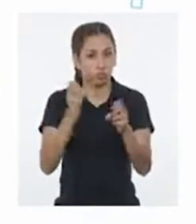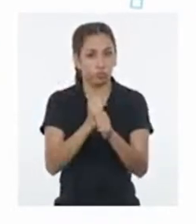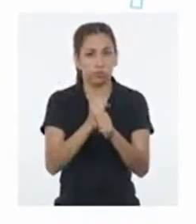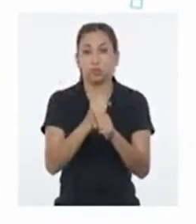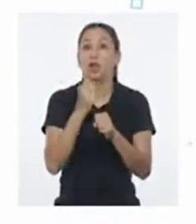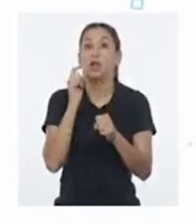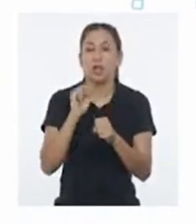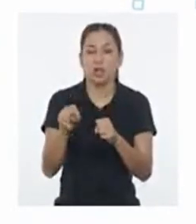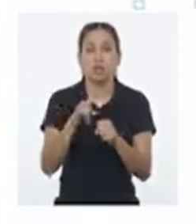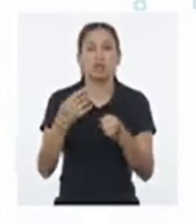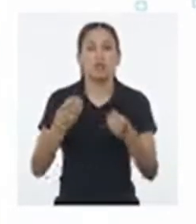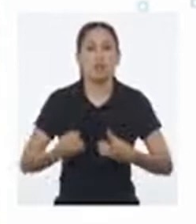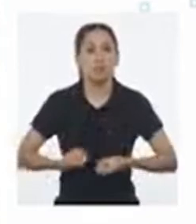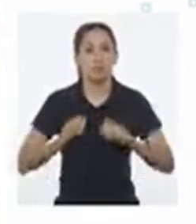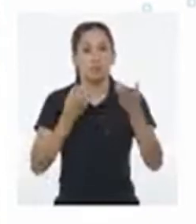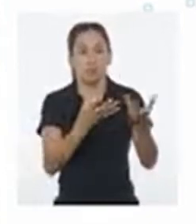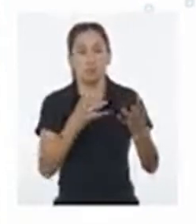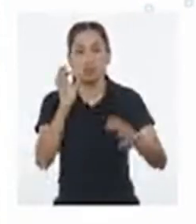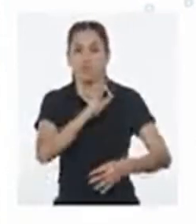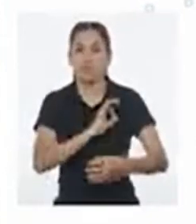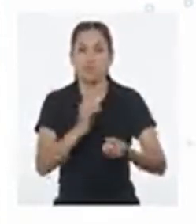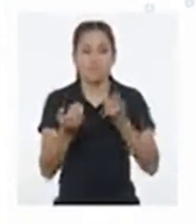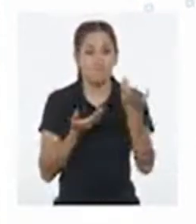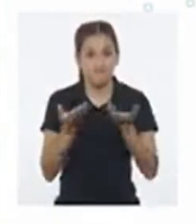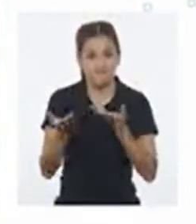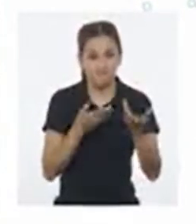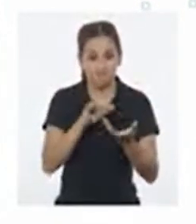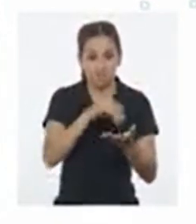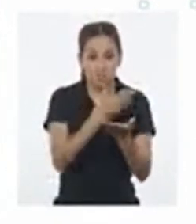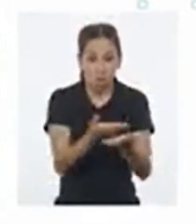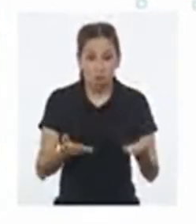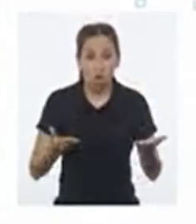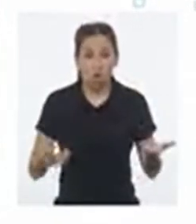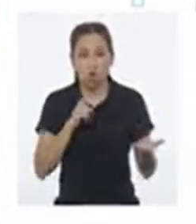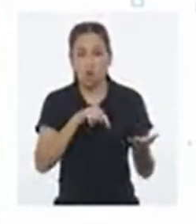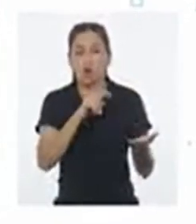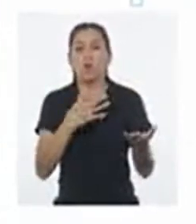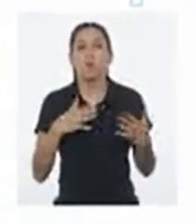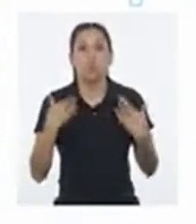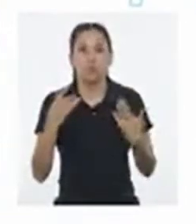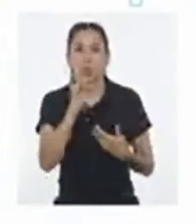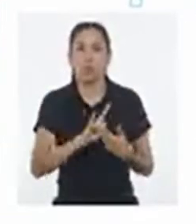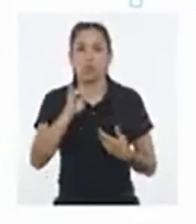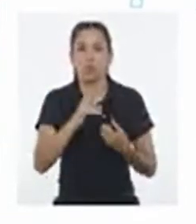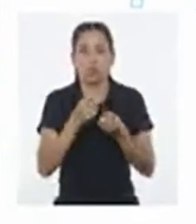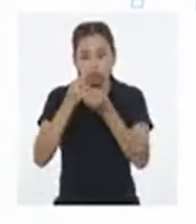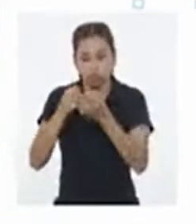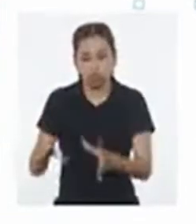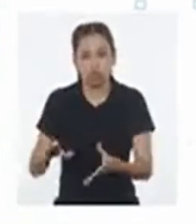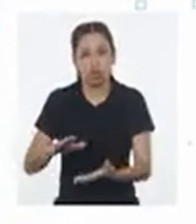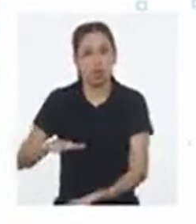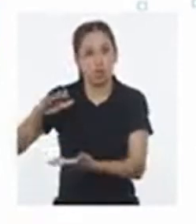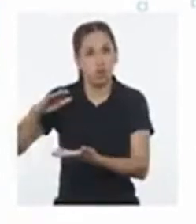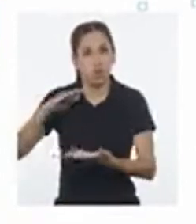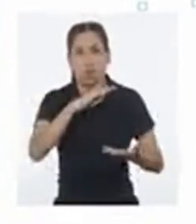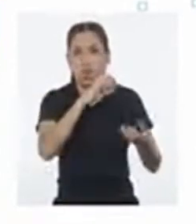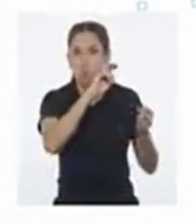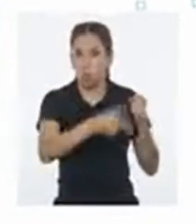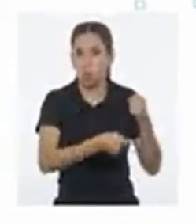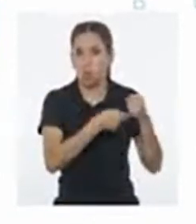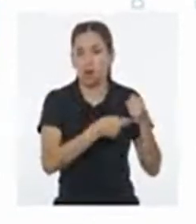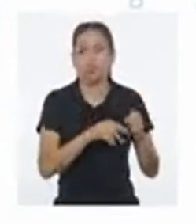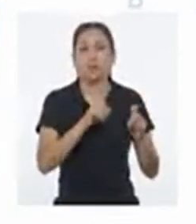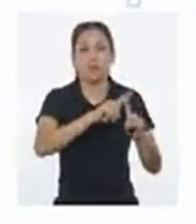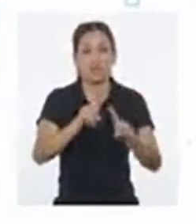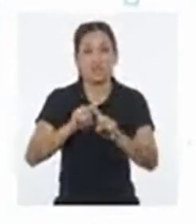corto para producir bienes que serían utilizados como excedentes. Durante